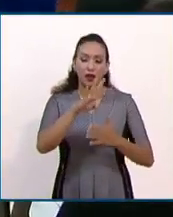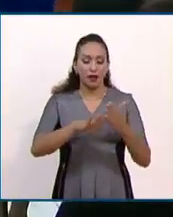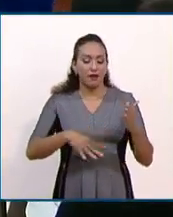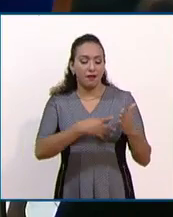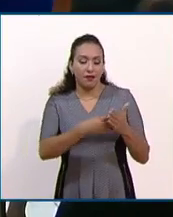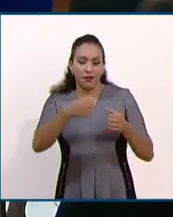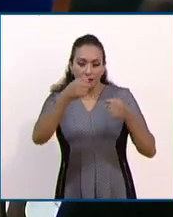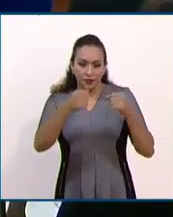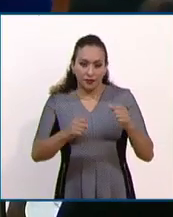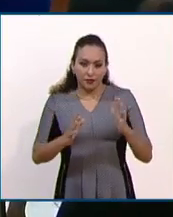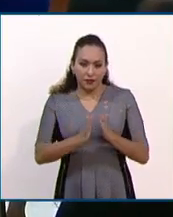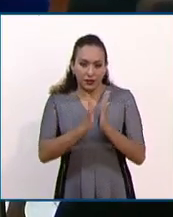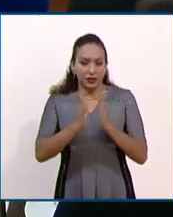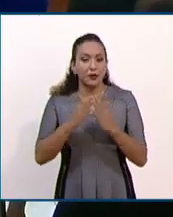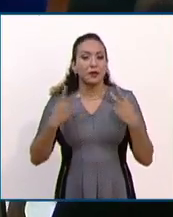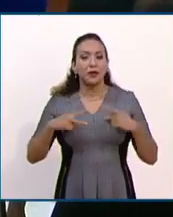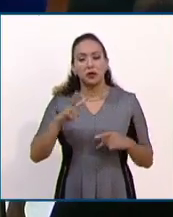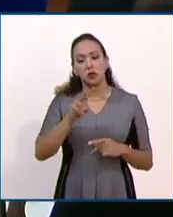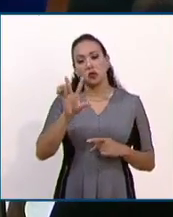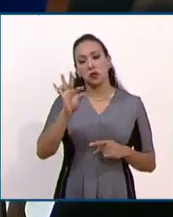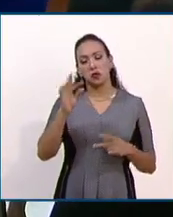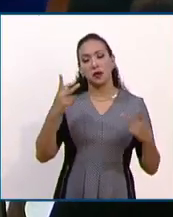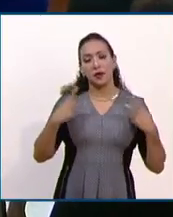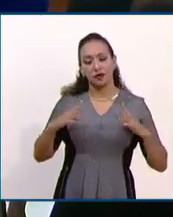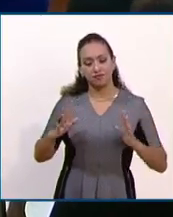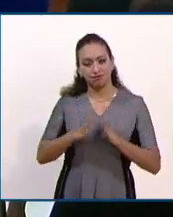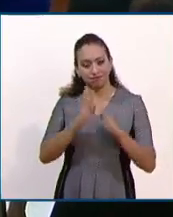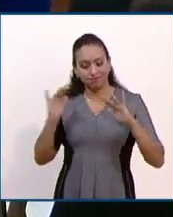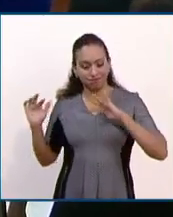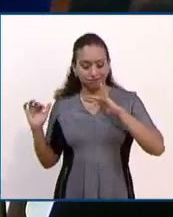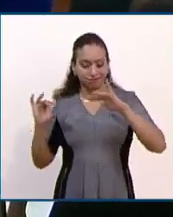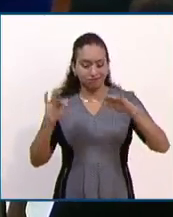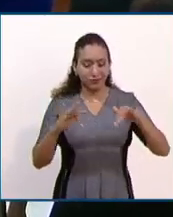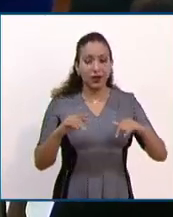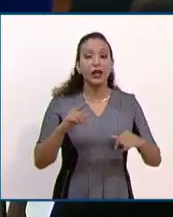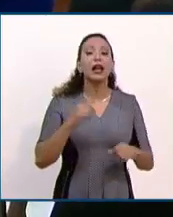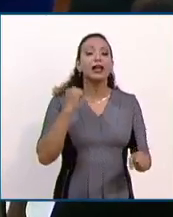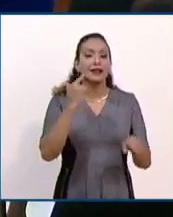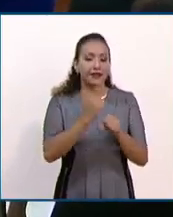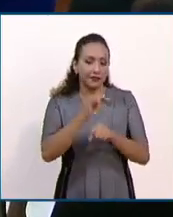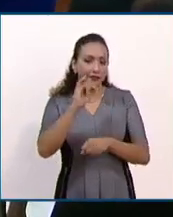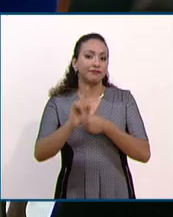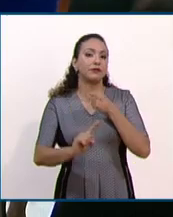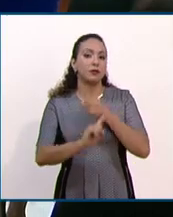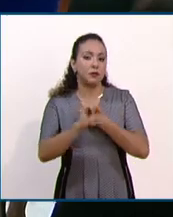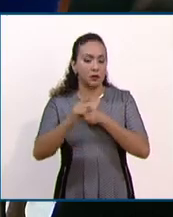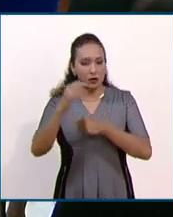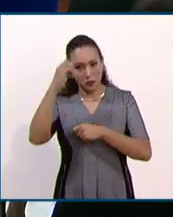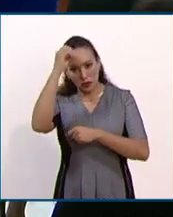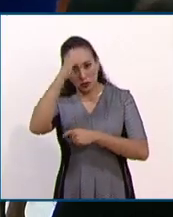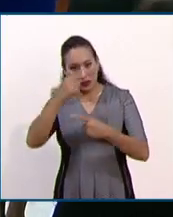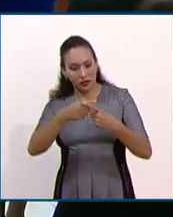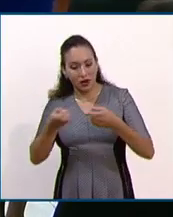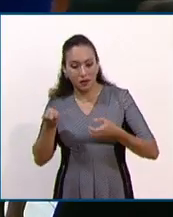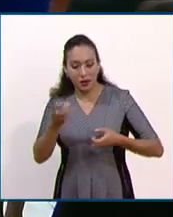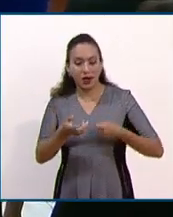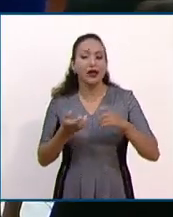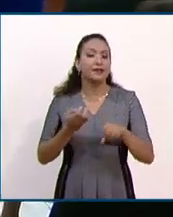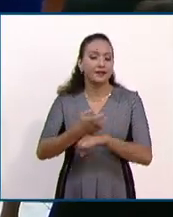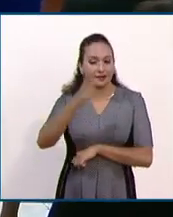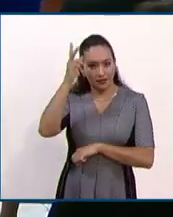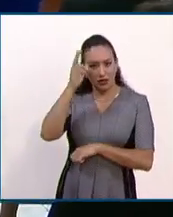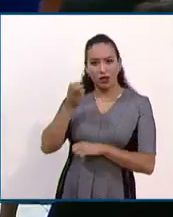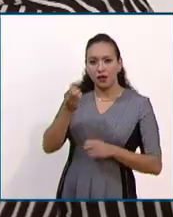Justicia participaron más de 240 personas, quienes identificaron los principales problemas que tiene el estado de Hidalgo en